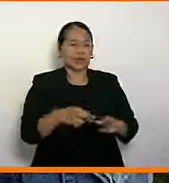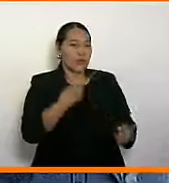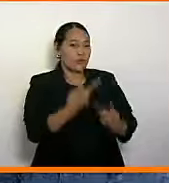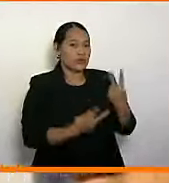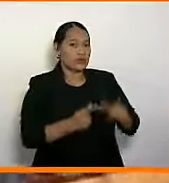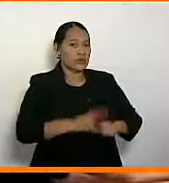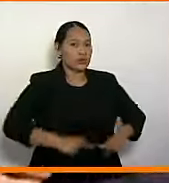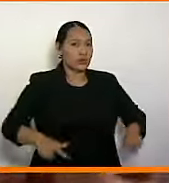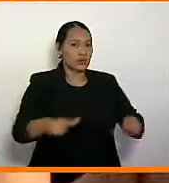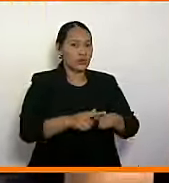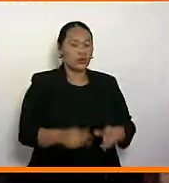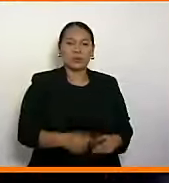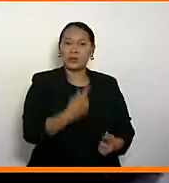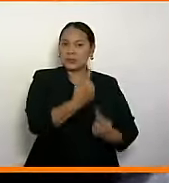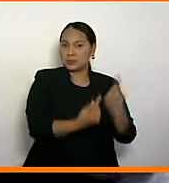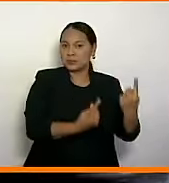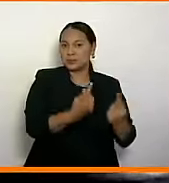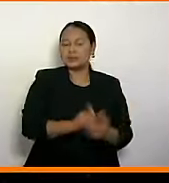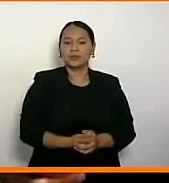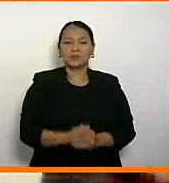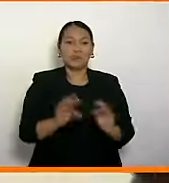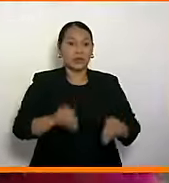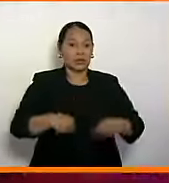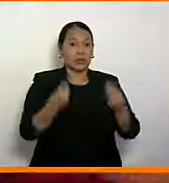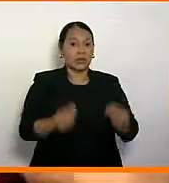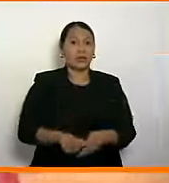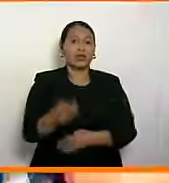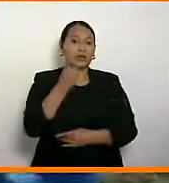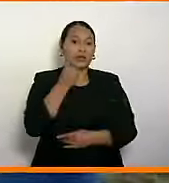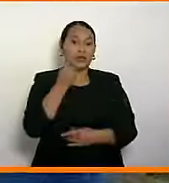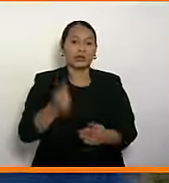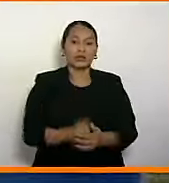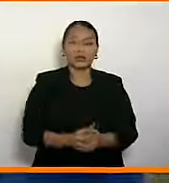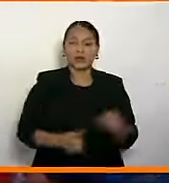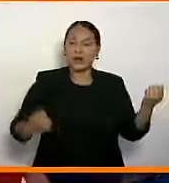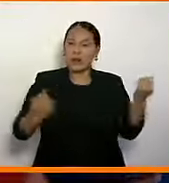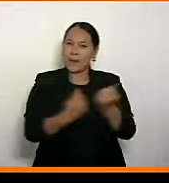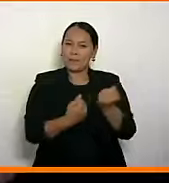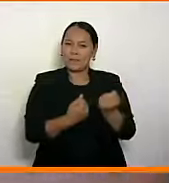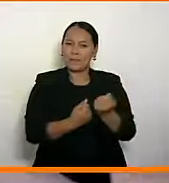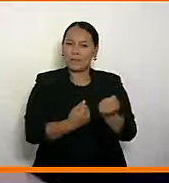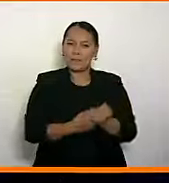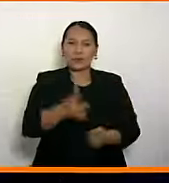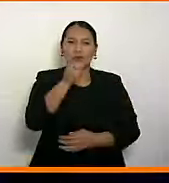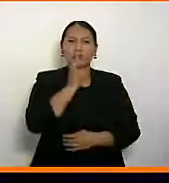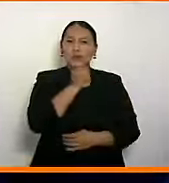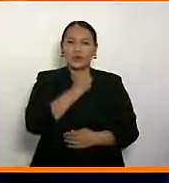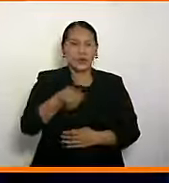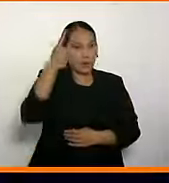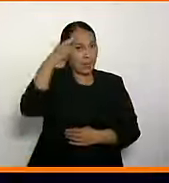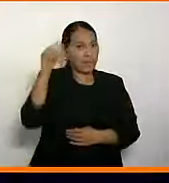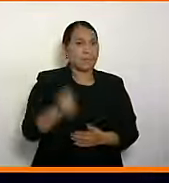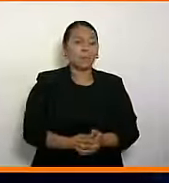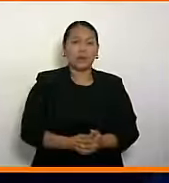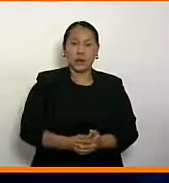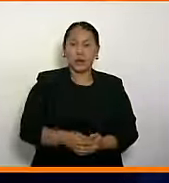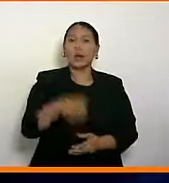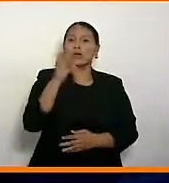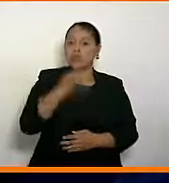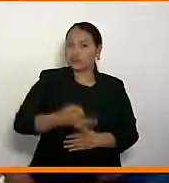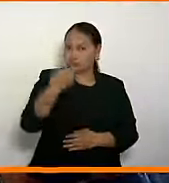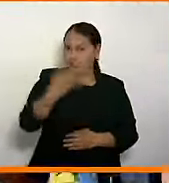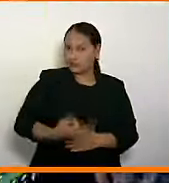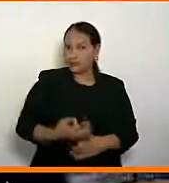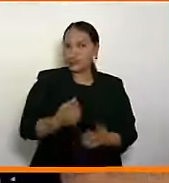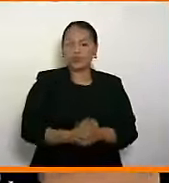país. Esta entrega de desayunos forma parte del esfuerzo continuo de Loto para garantizar que todos los hondureños tengan acceso a